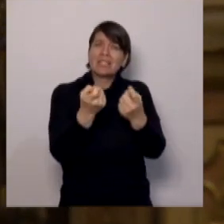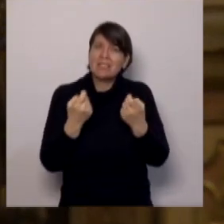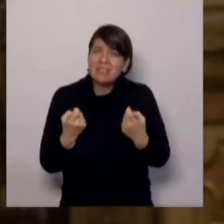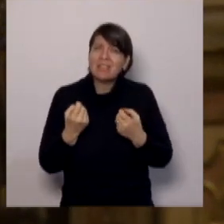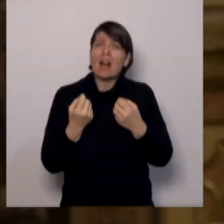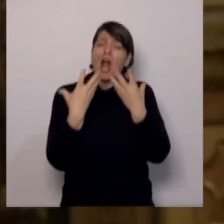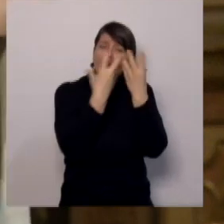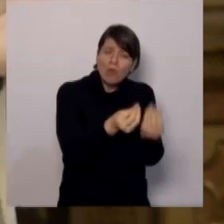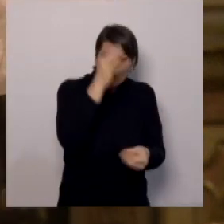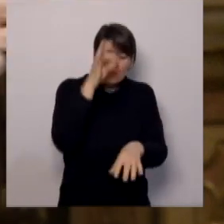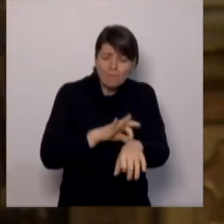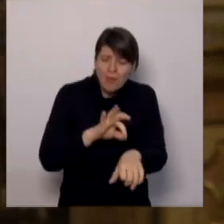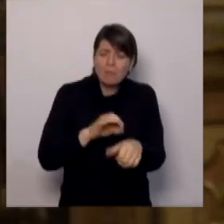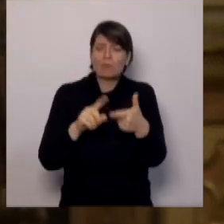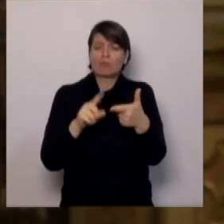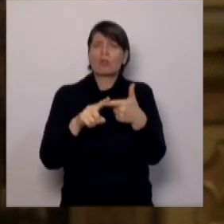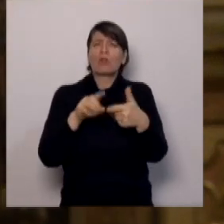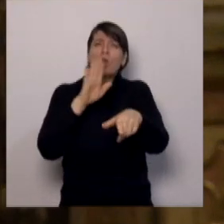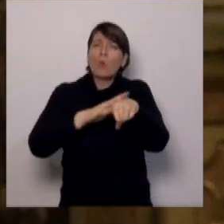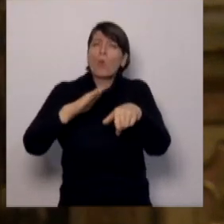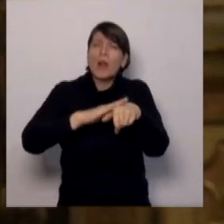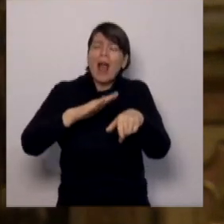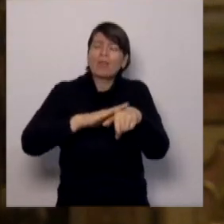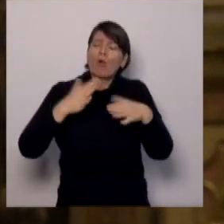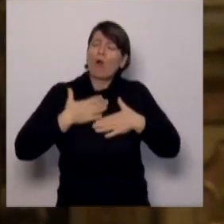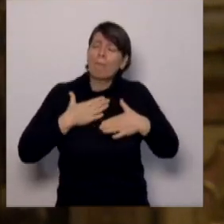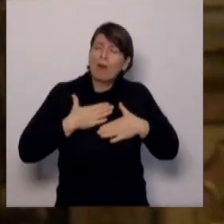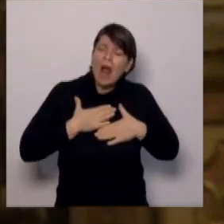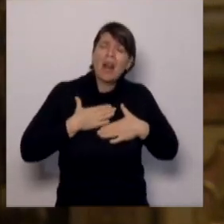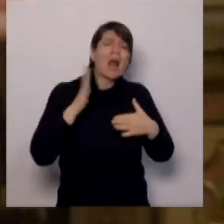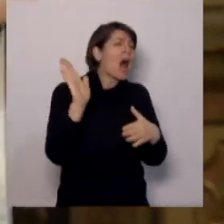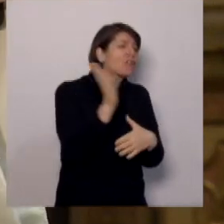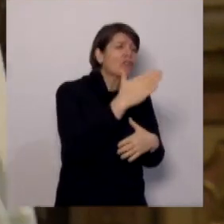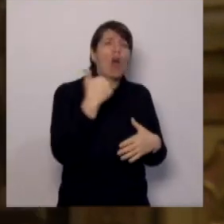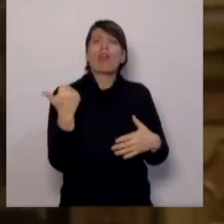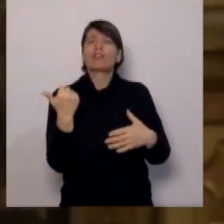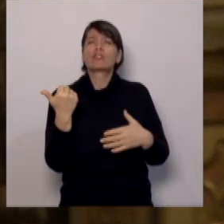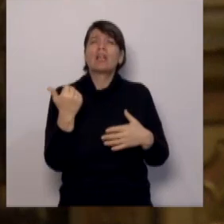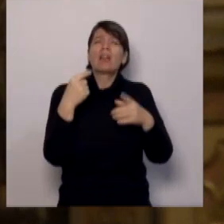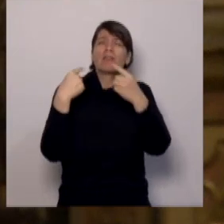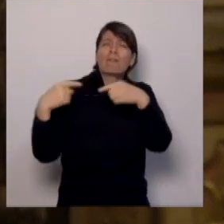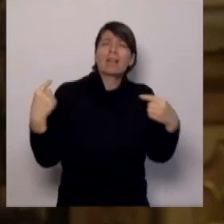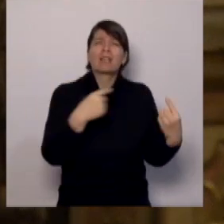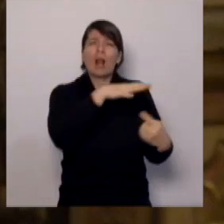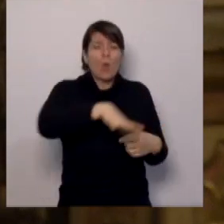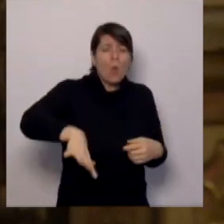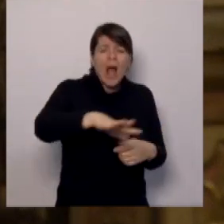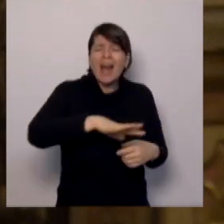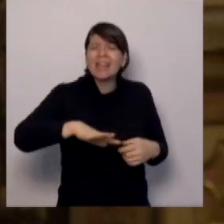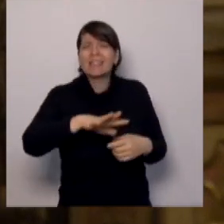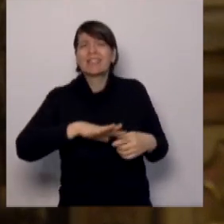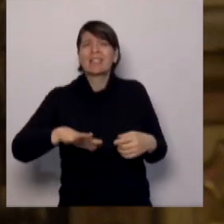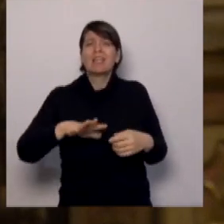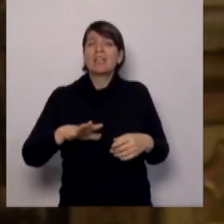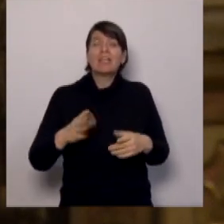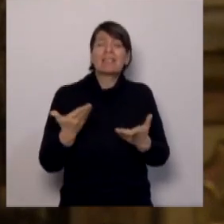que lo necesitan, asistiendo a los enfermos, curando de alguna manera corporal a todos aquellos que en distintos lugares